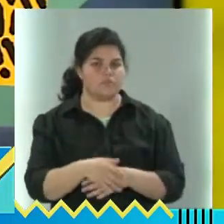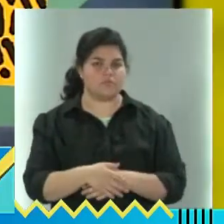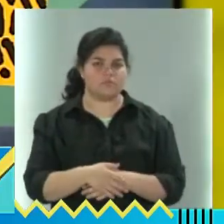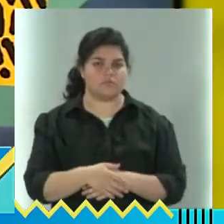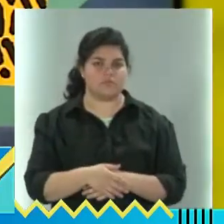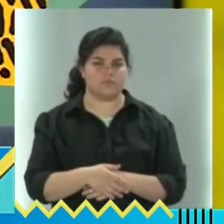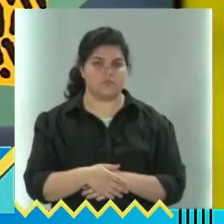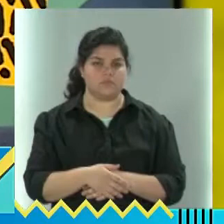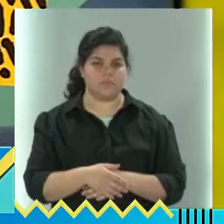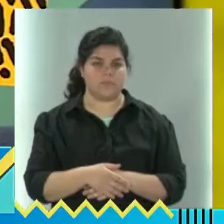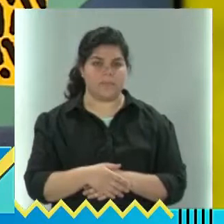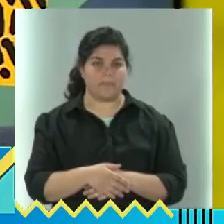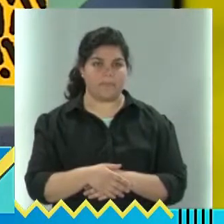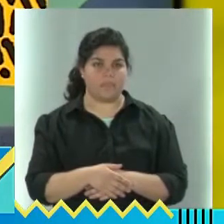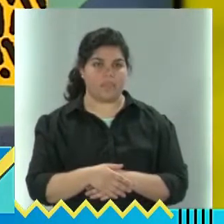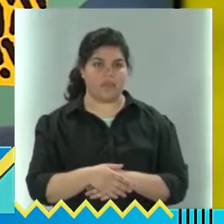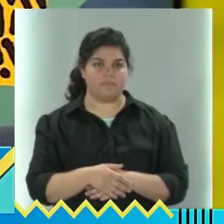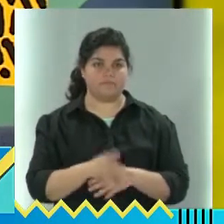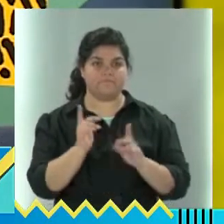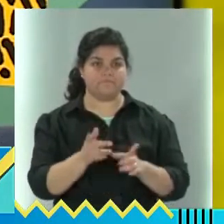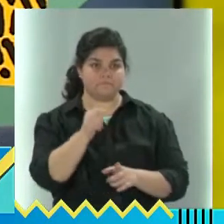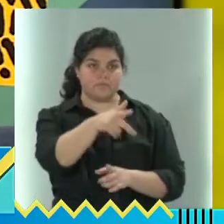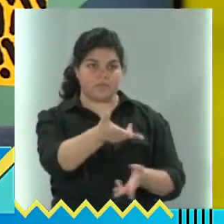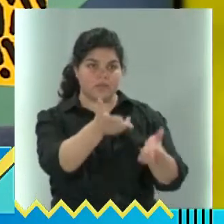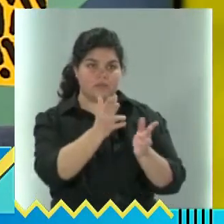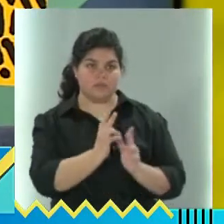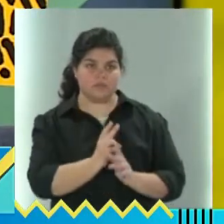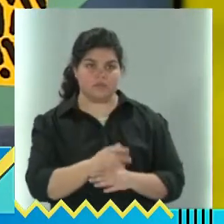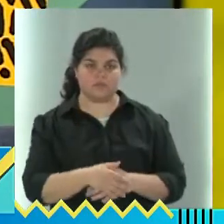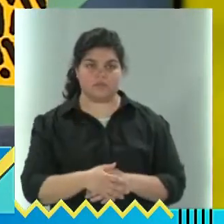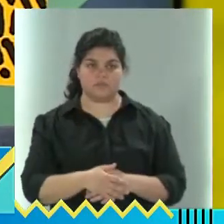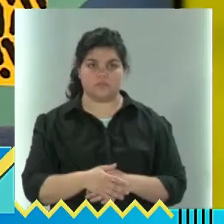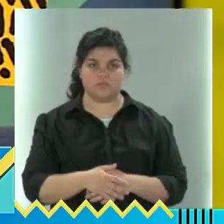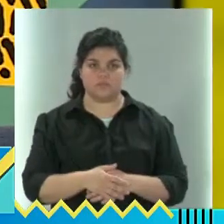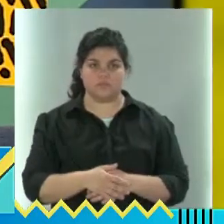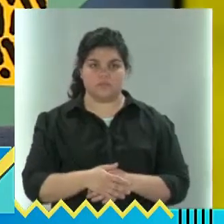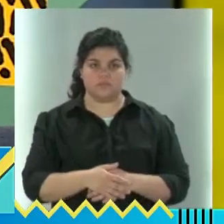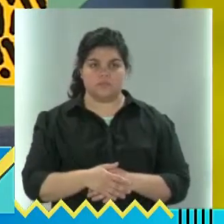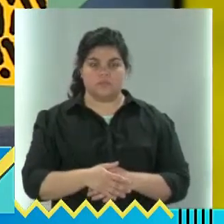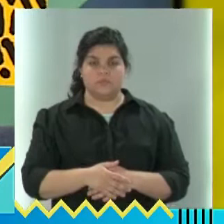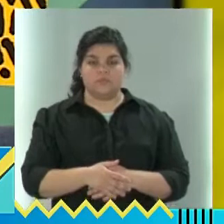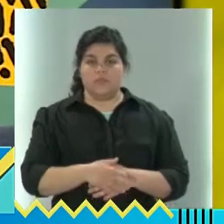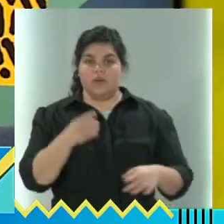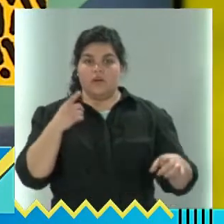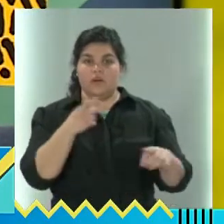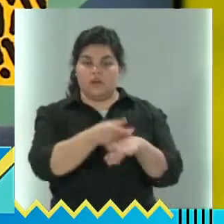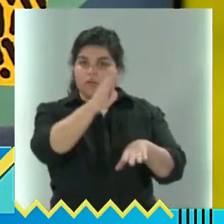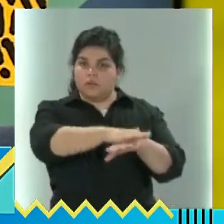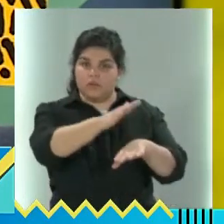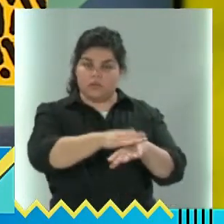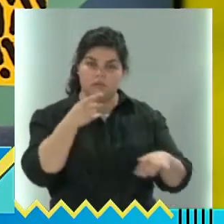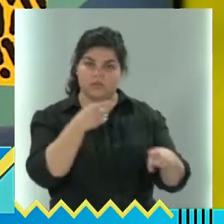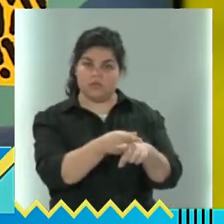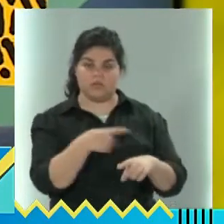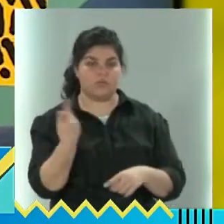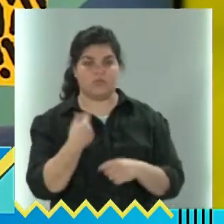Bueno, más allá de cuando usted hablaba de los asuntos contra la autoridad, obviamente que nosotros no estamos